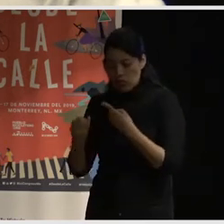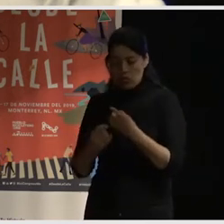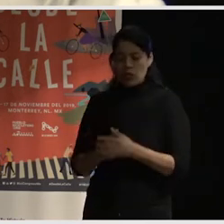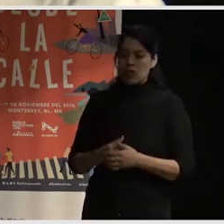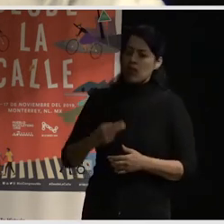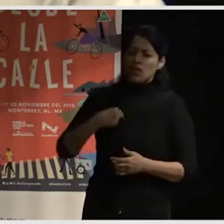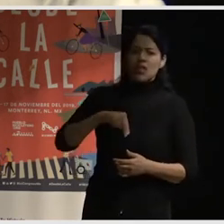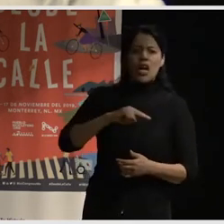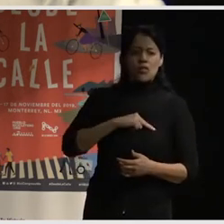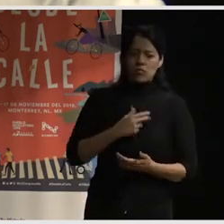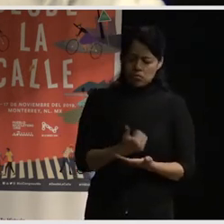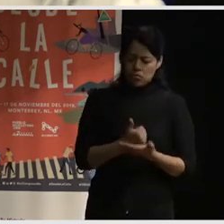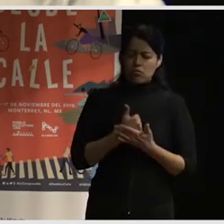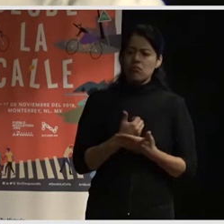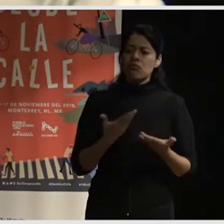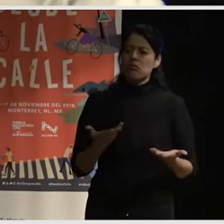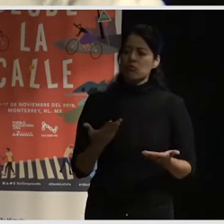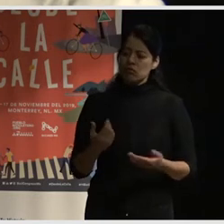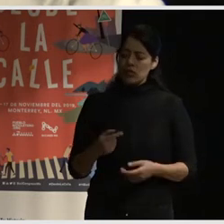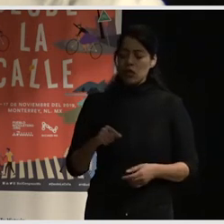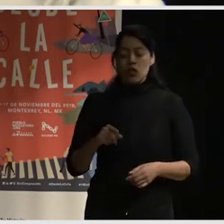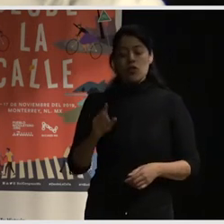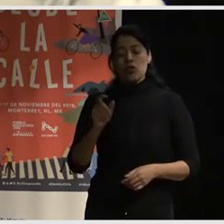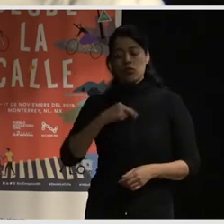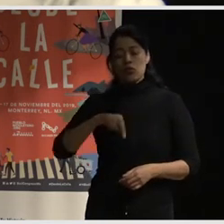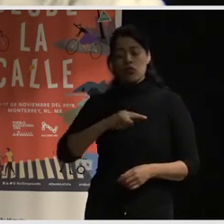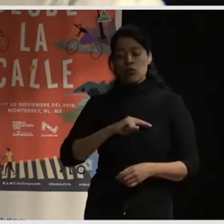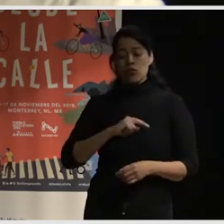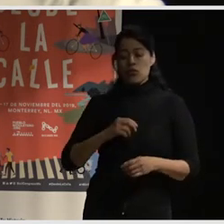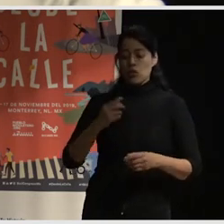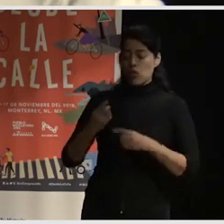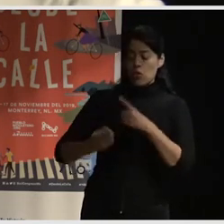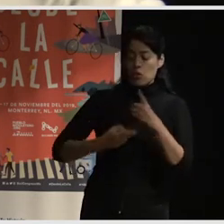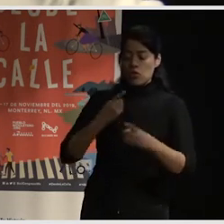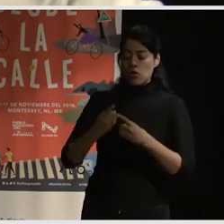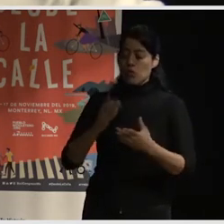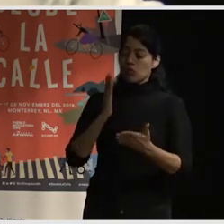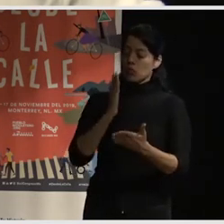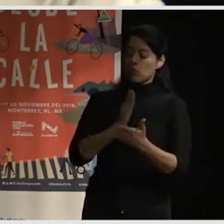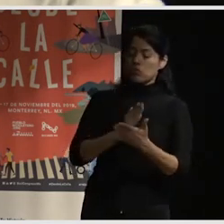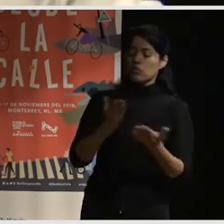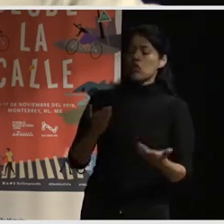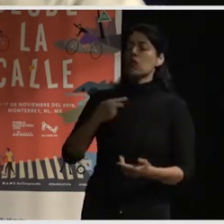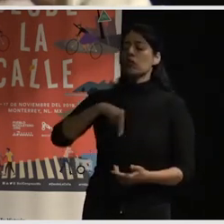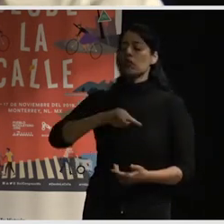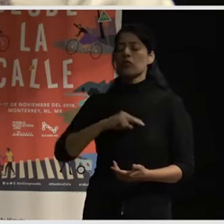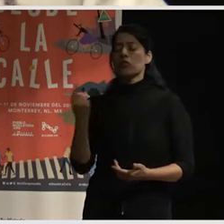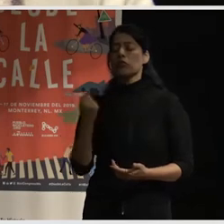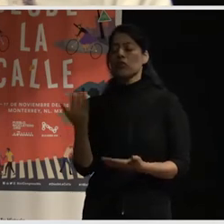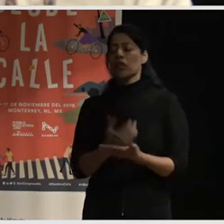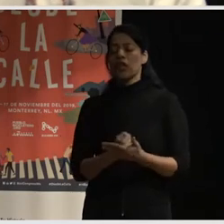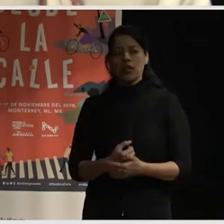pero ya nosotros qué incentivos nos van a dar por suspender los partidos entonces son cosas así como súper para